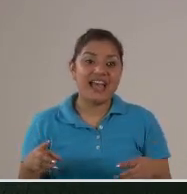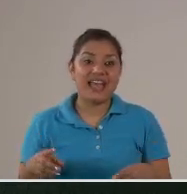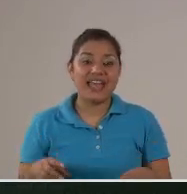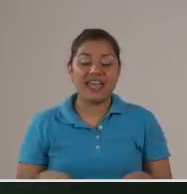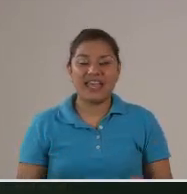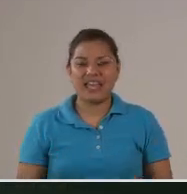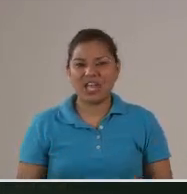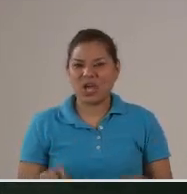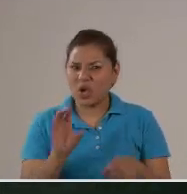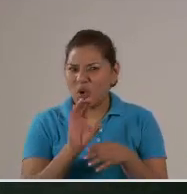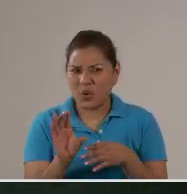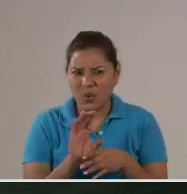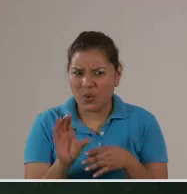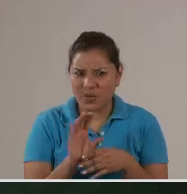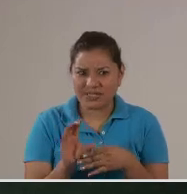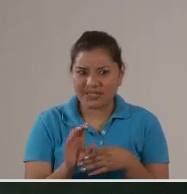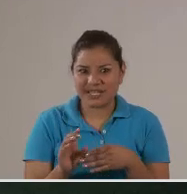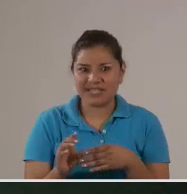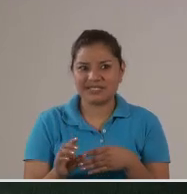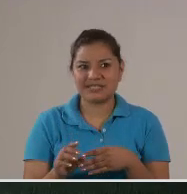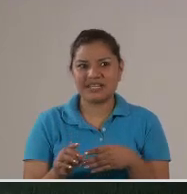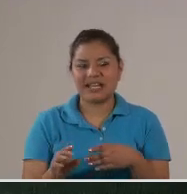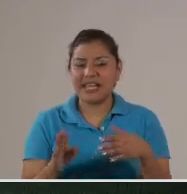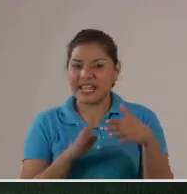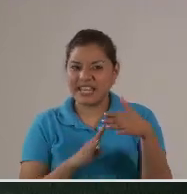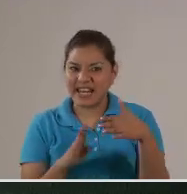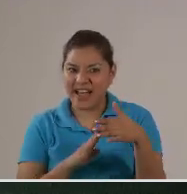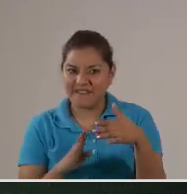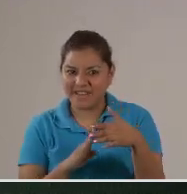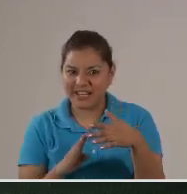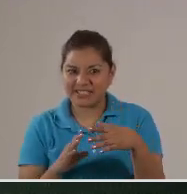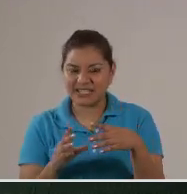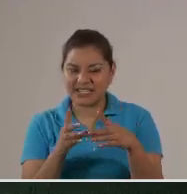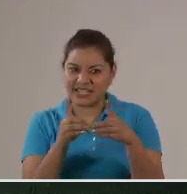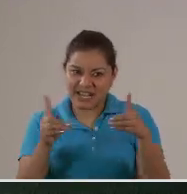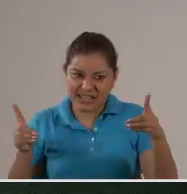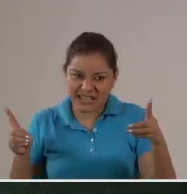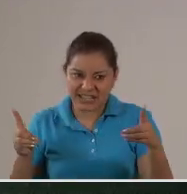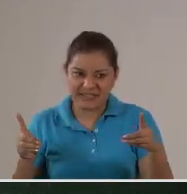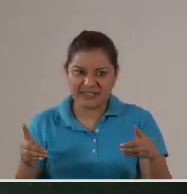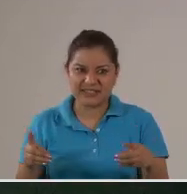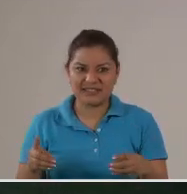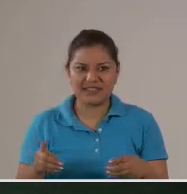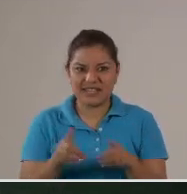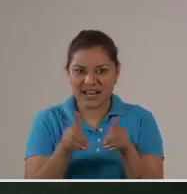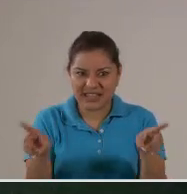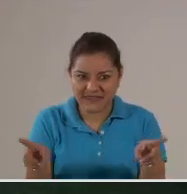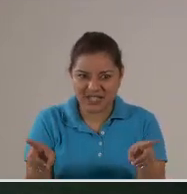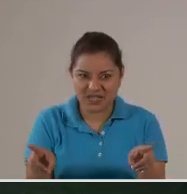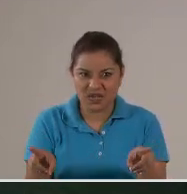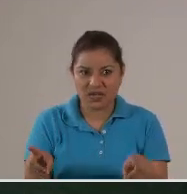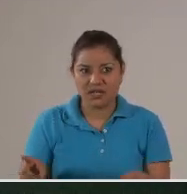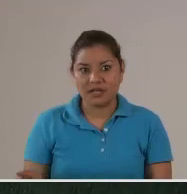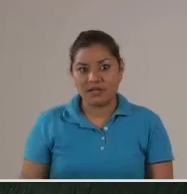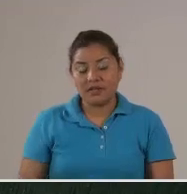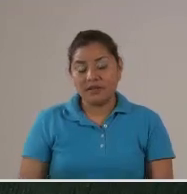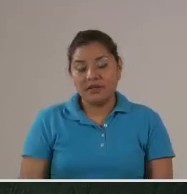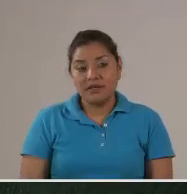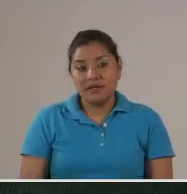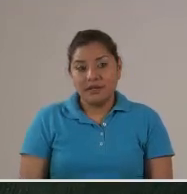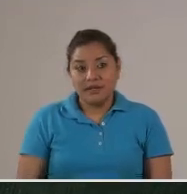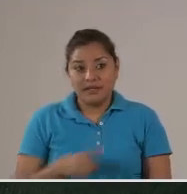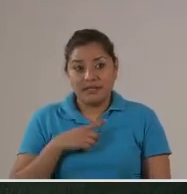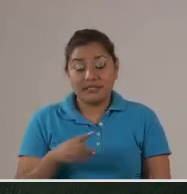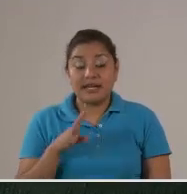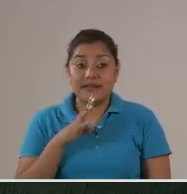no estoy diciendo todos los que dividen porque ya le dije que merimna es dividir la mente y cualquiera nosotros nos podemos preocupar no está